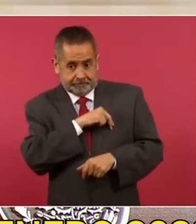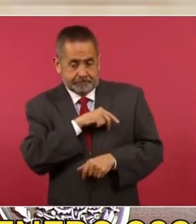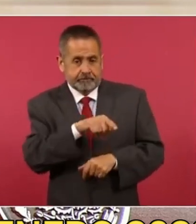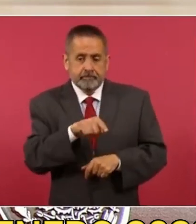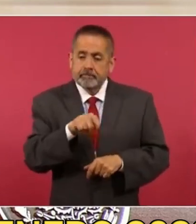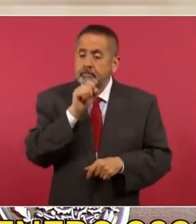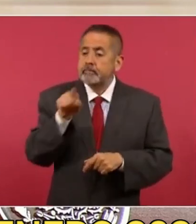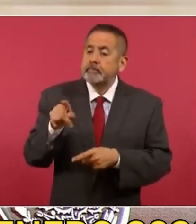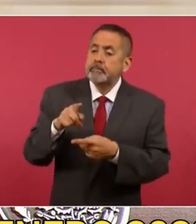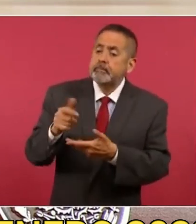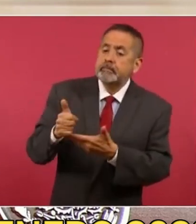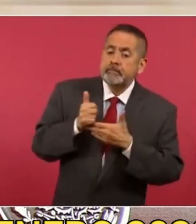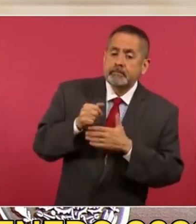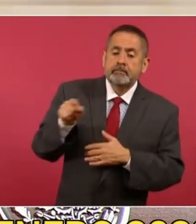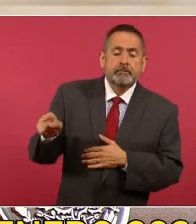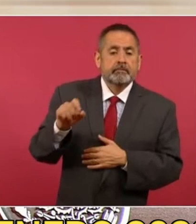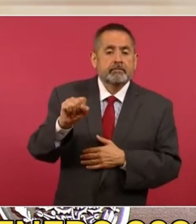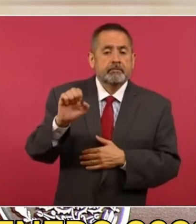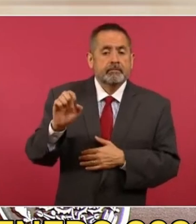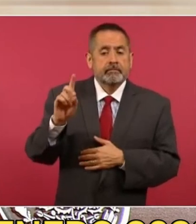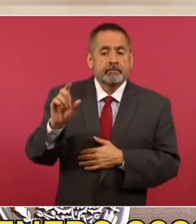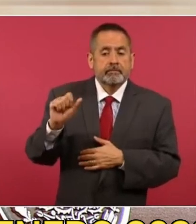nos ayuda la Secretaría de la Defensa